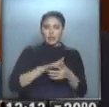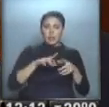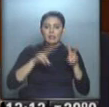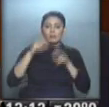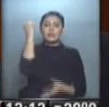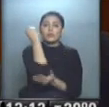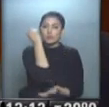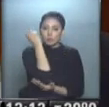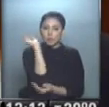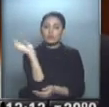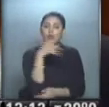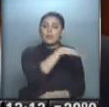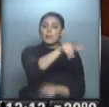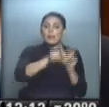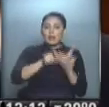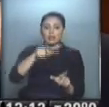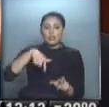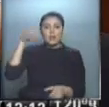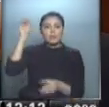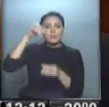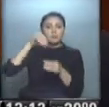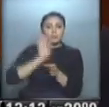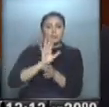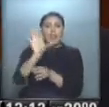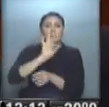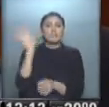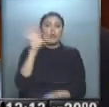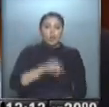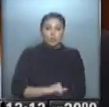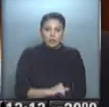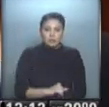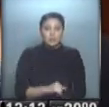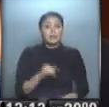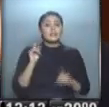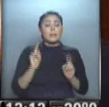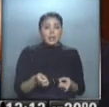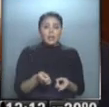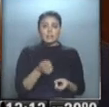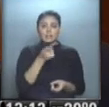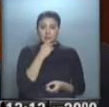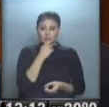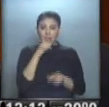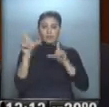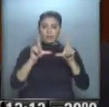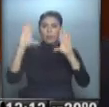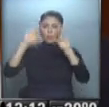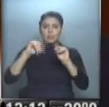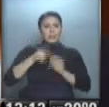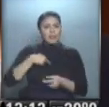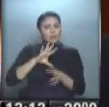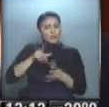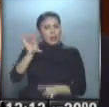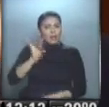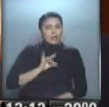económica, que los ciudadanos votamos todos los días. También lo hacemos cuando apagamos el televisor,